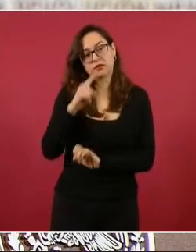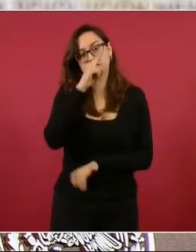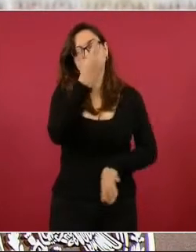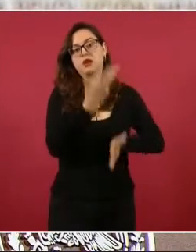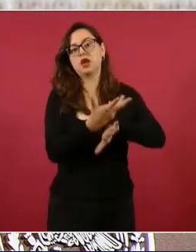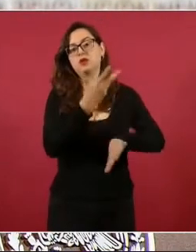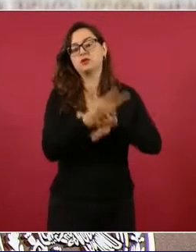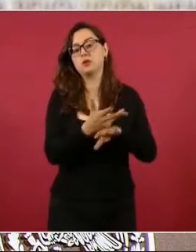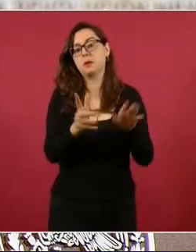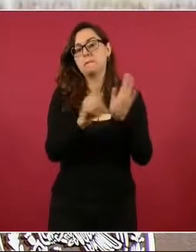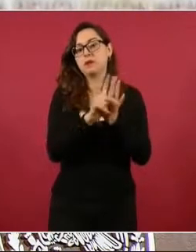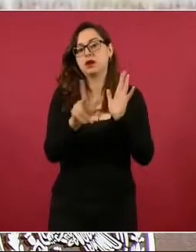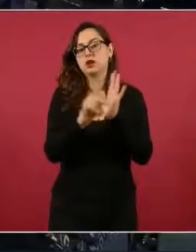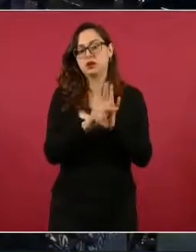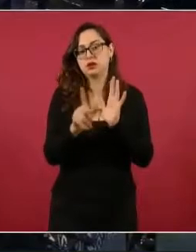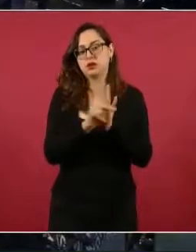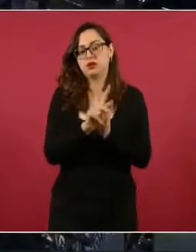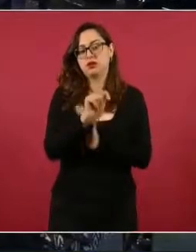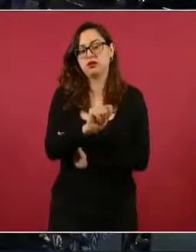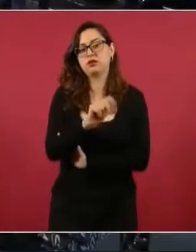O sea, ¿hasta dónde llegó?